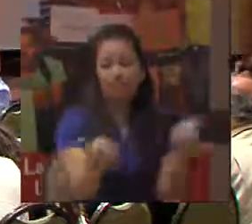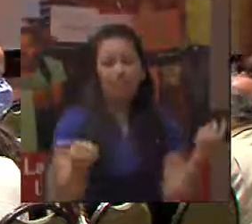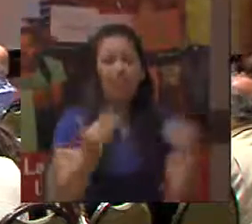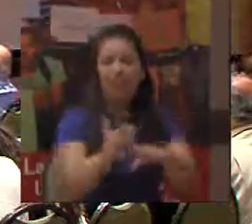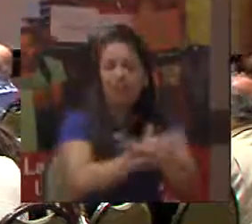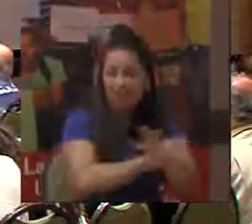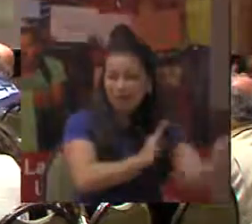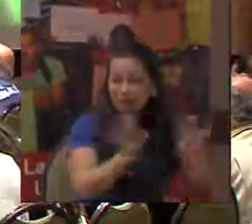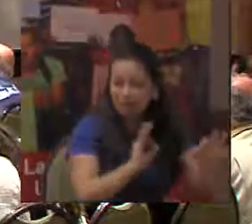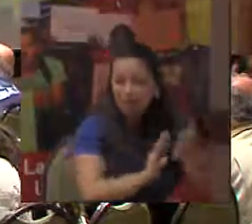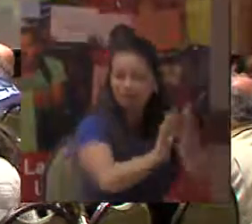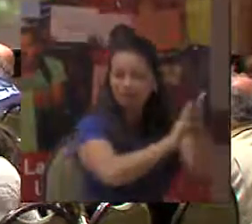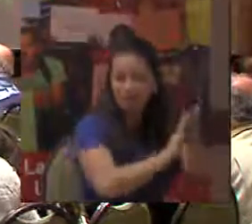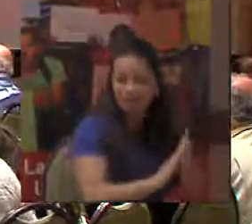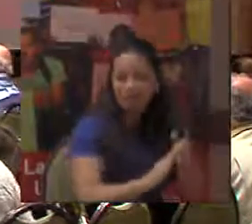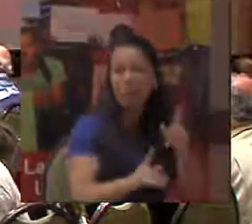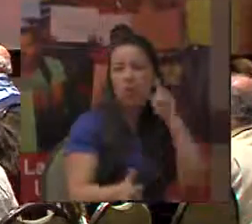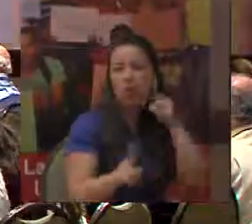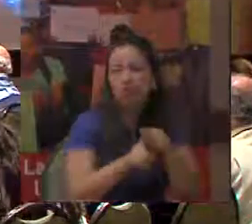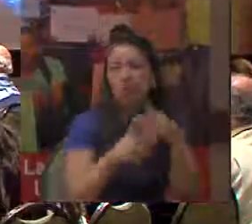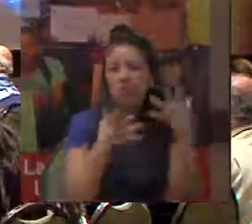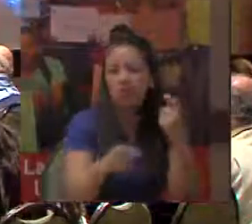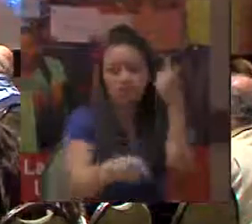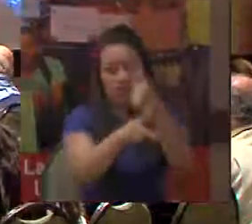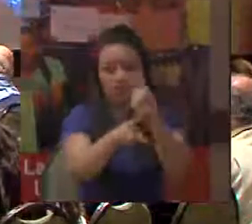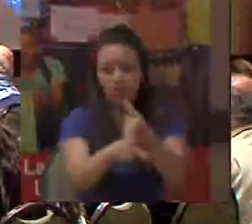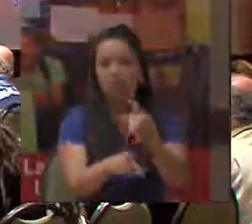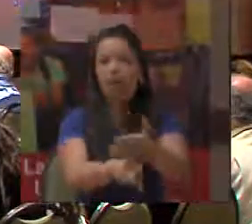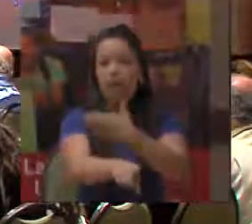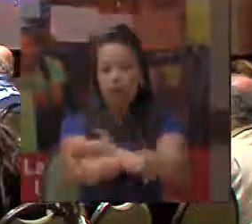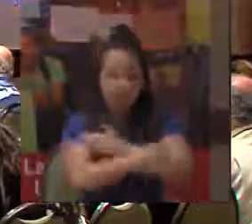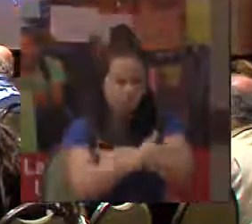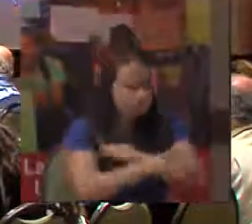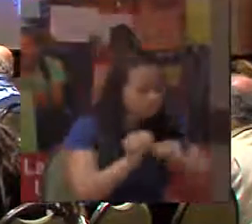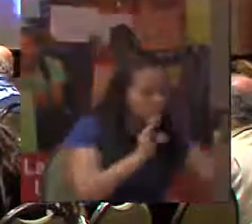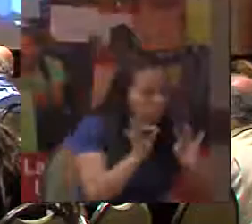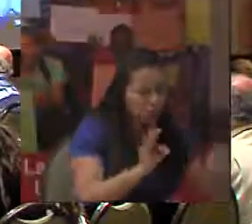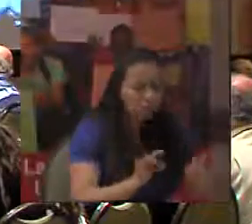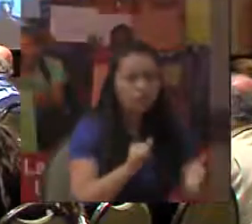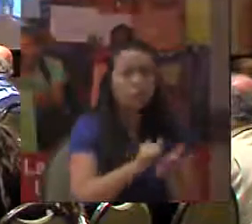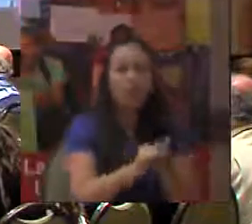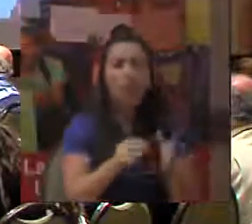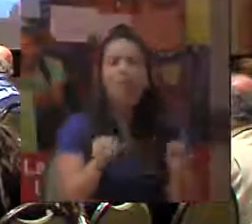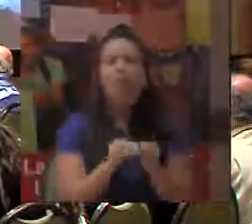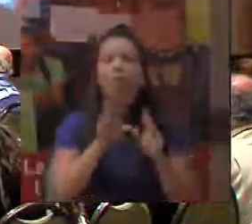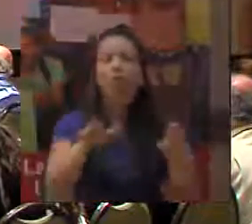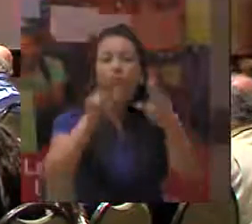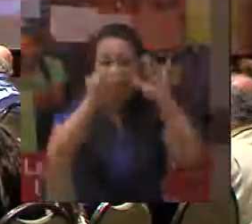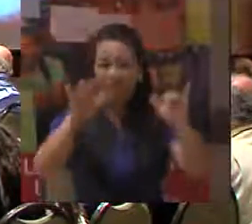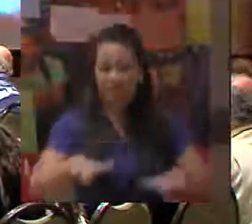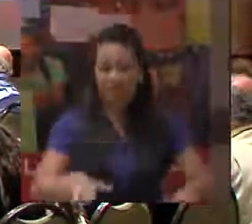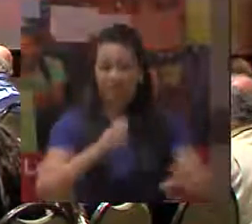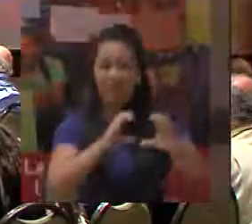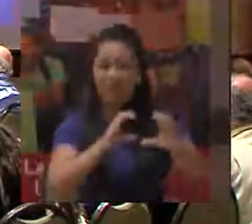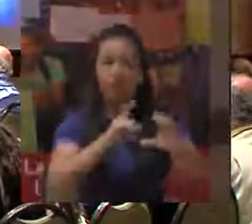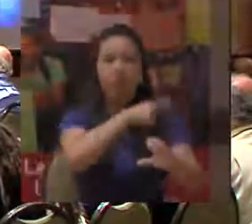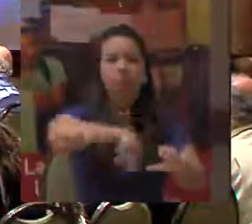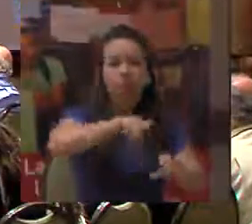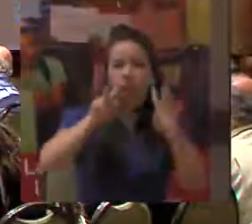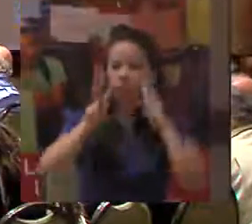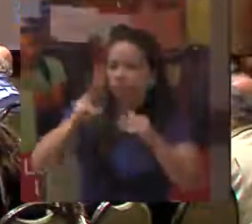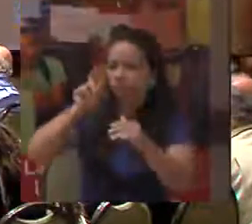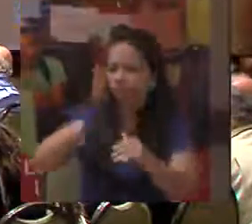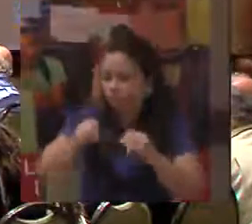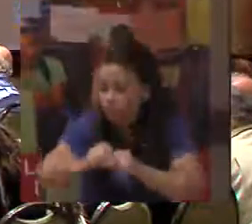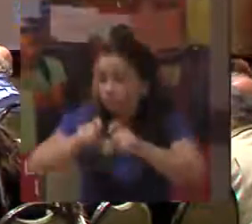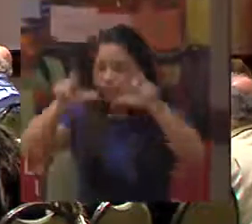para el logro de las metas misionales. Fortalecimiento de los canales virtuales donde los ciudadanos pueden